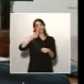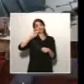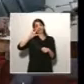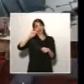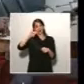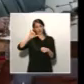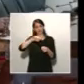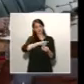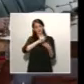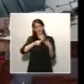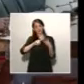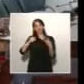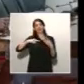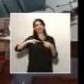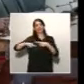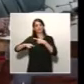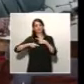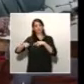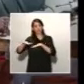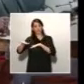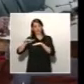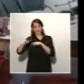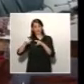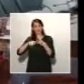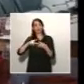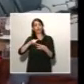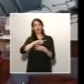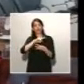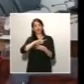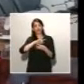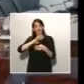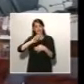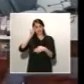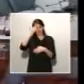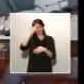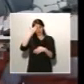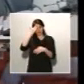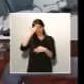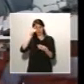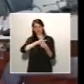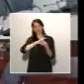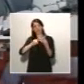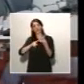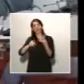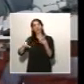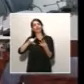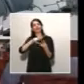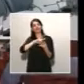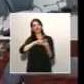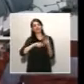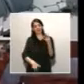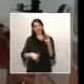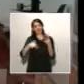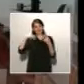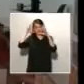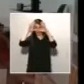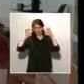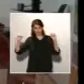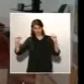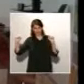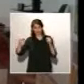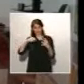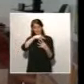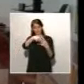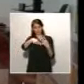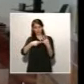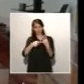operativos, el comisario principal, José Ángel González, y el teniente general de la Guardia Civil, Laurentino Ceña. La